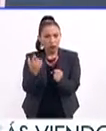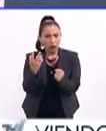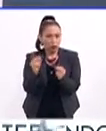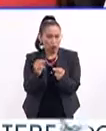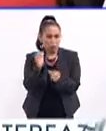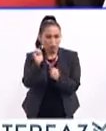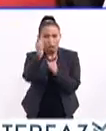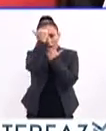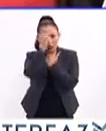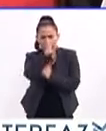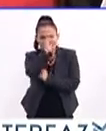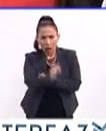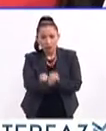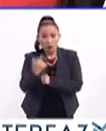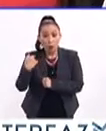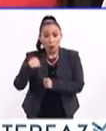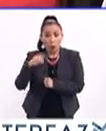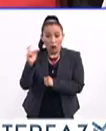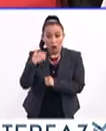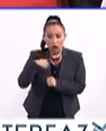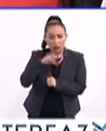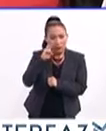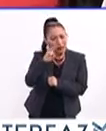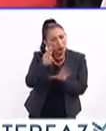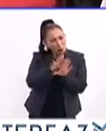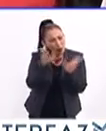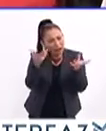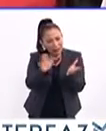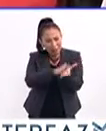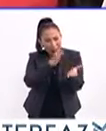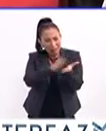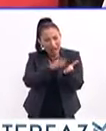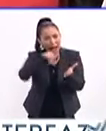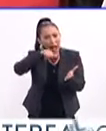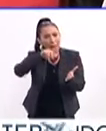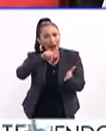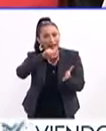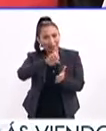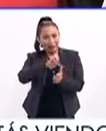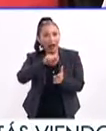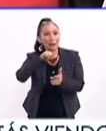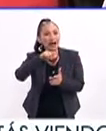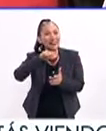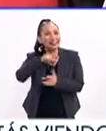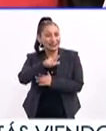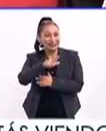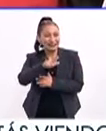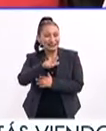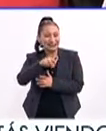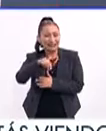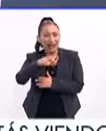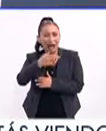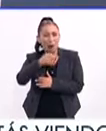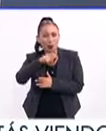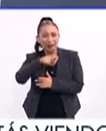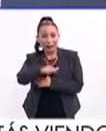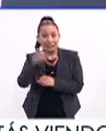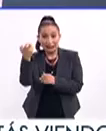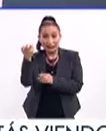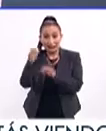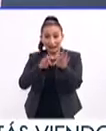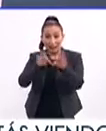se van a arrepentir. Cuando uno, por ejemplo, ve cómo se hace un papel amate, una palabra en náhuatl, este es un